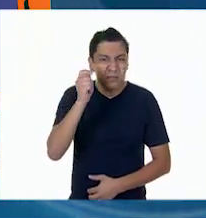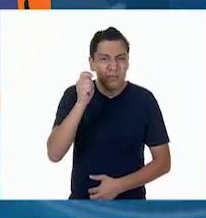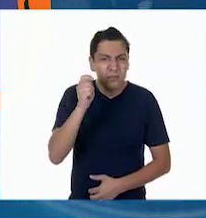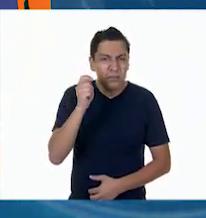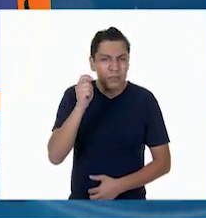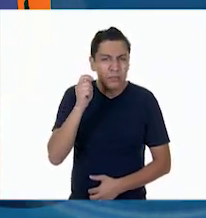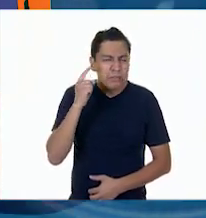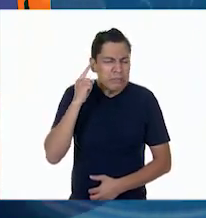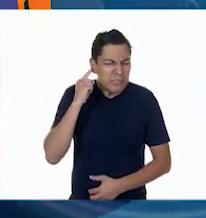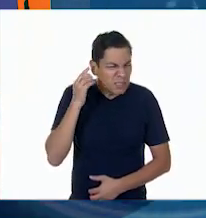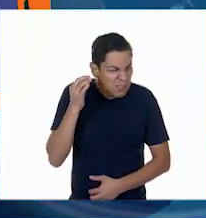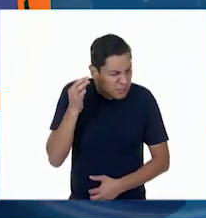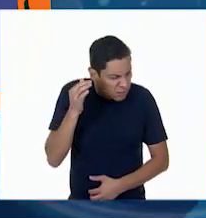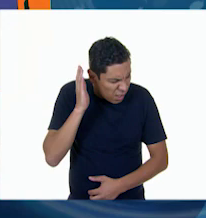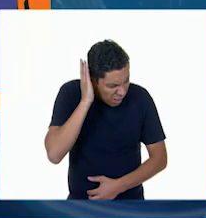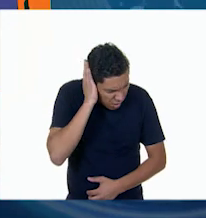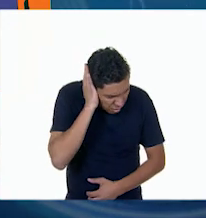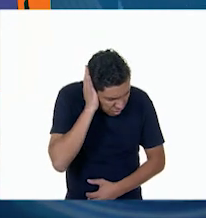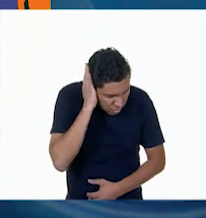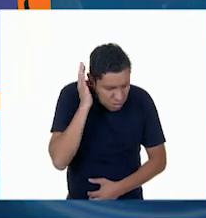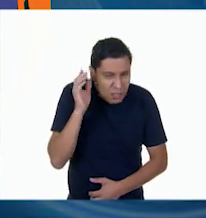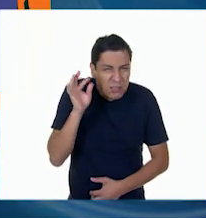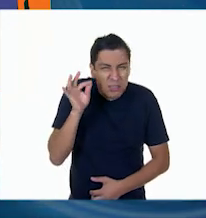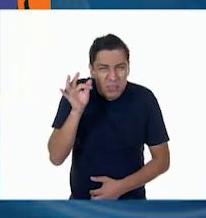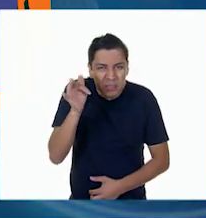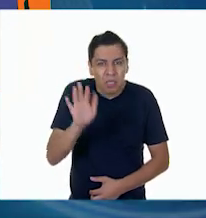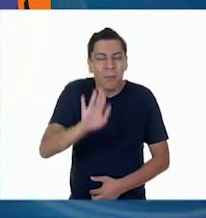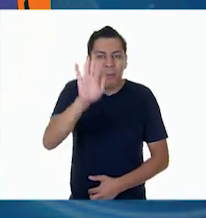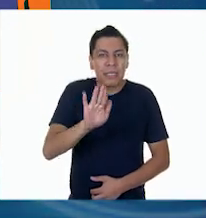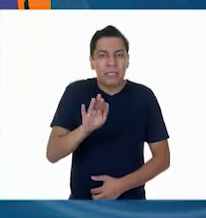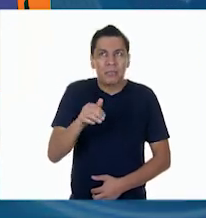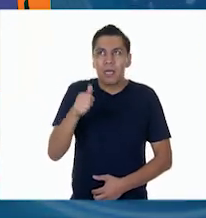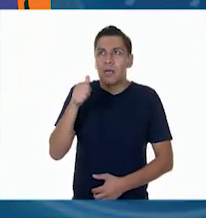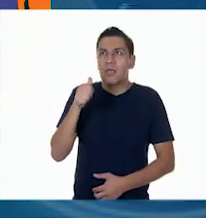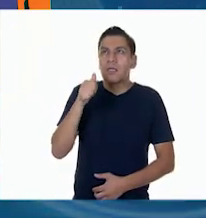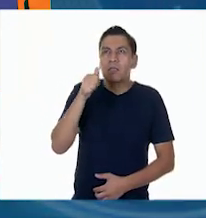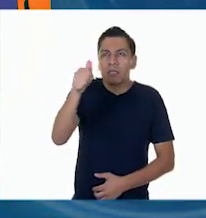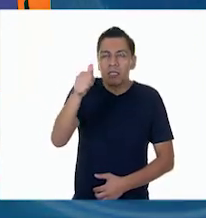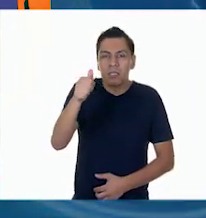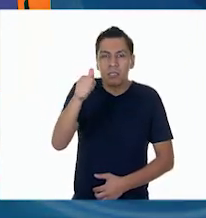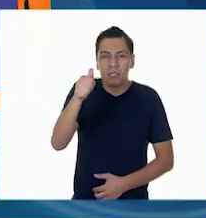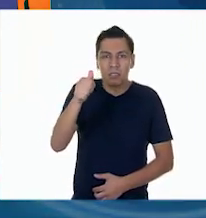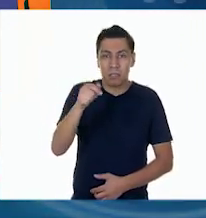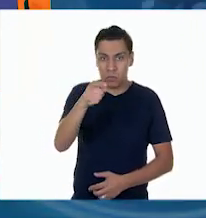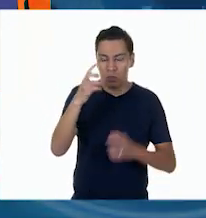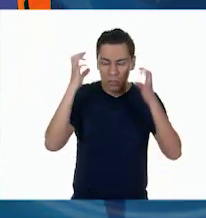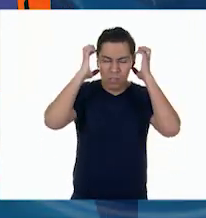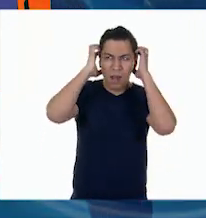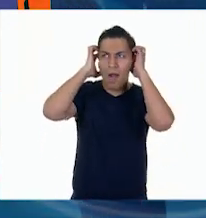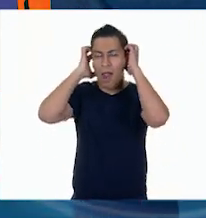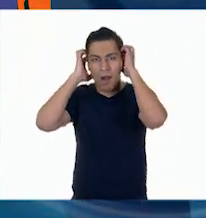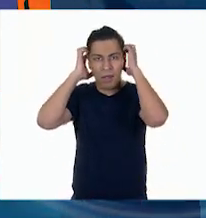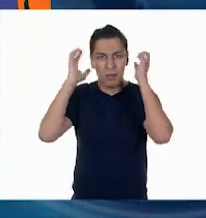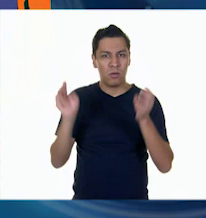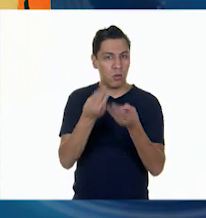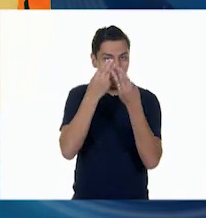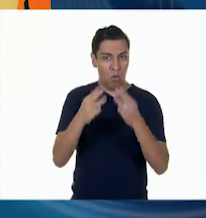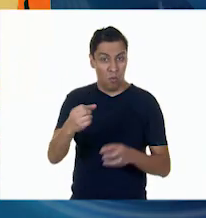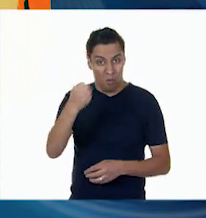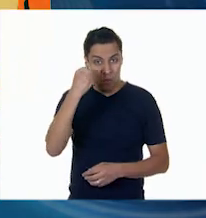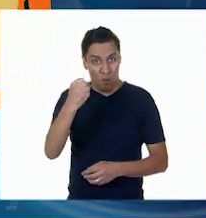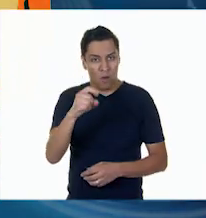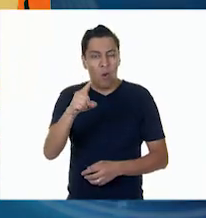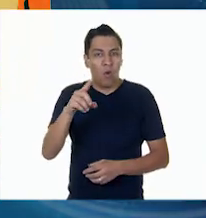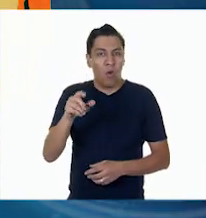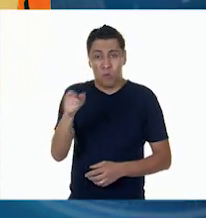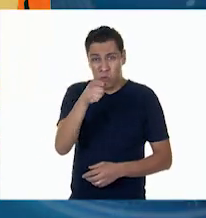escuchar como un sonido como pip. A lo mejor si ustedes escuchan música muy fuerte o cuando alguien está ya perdiendo